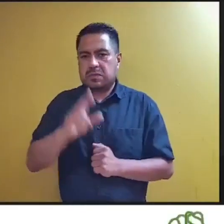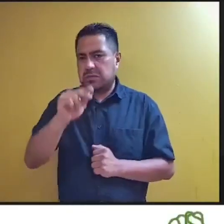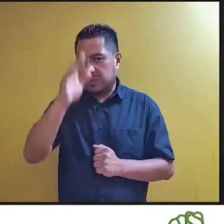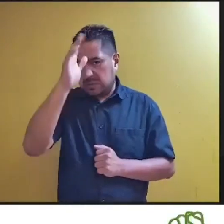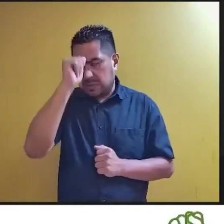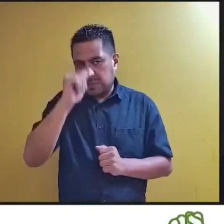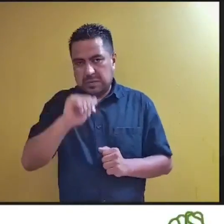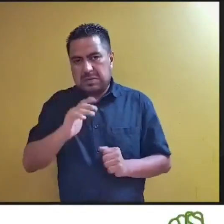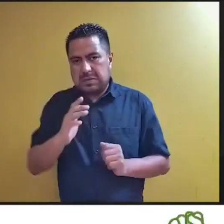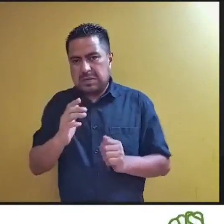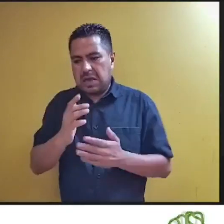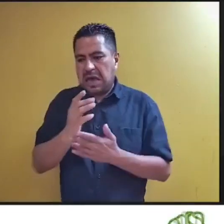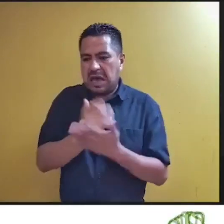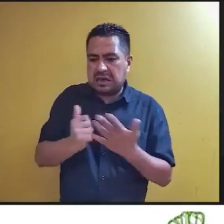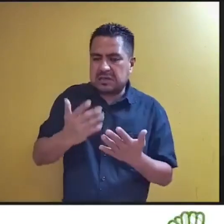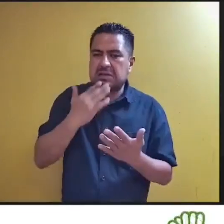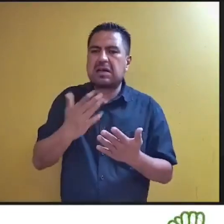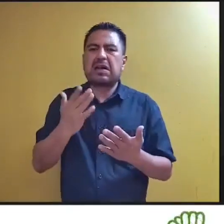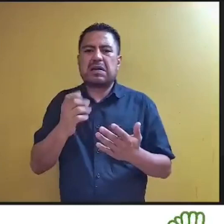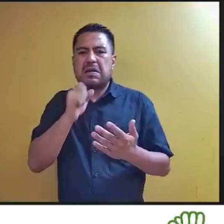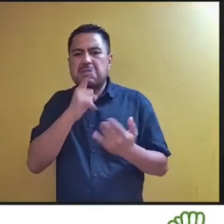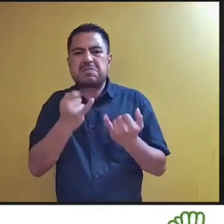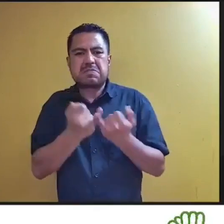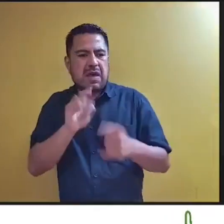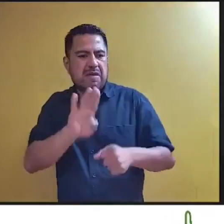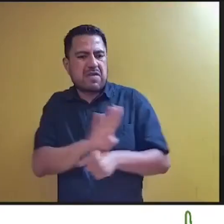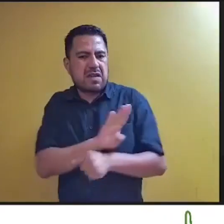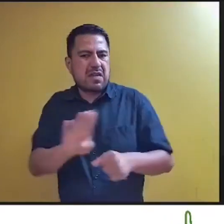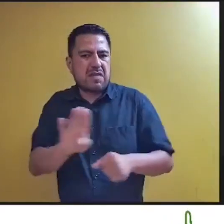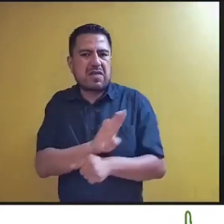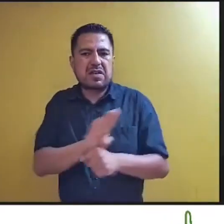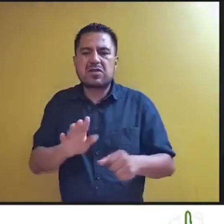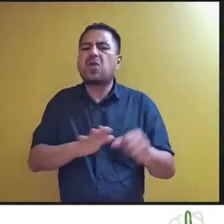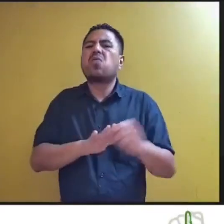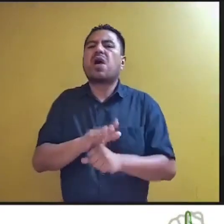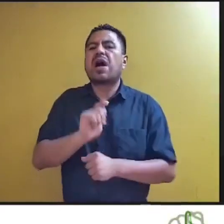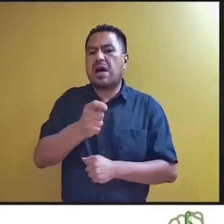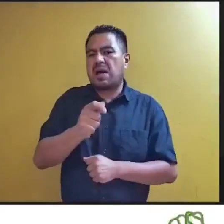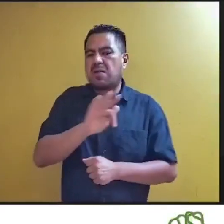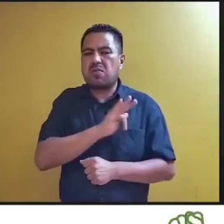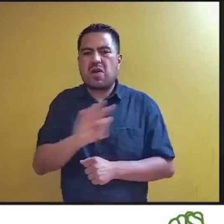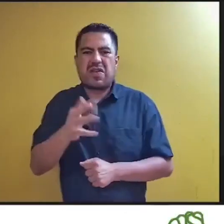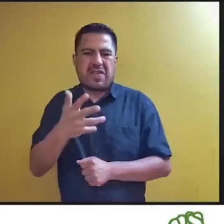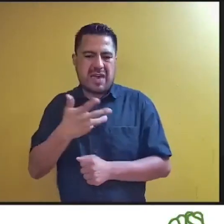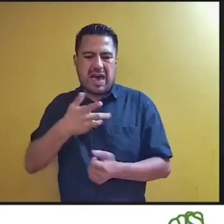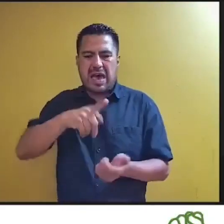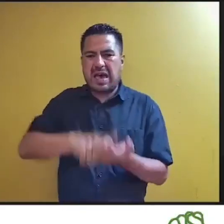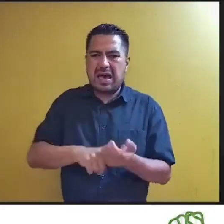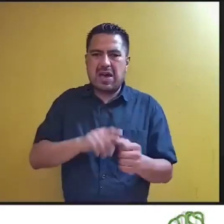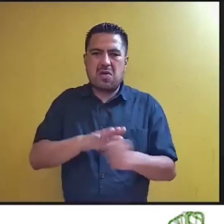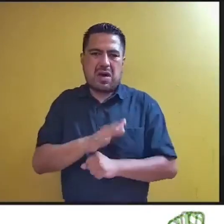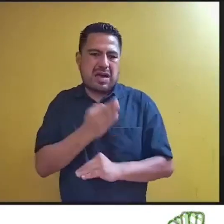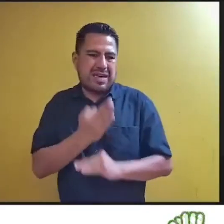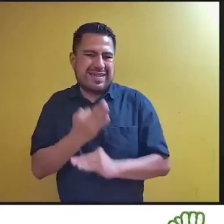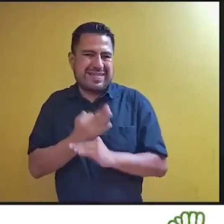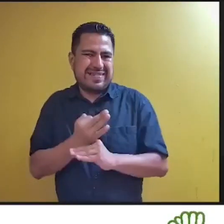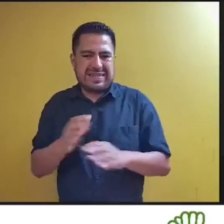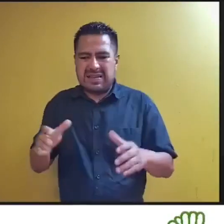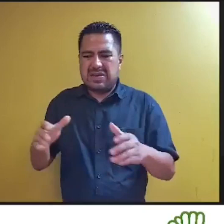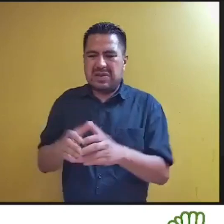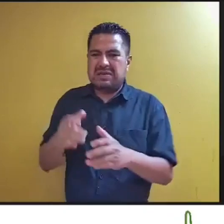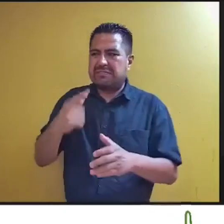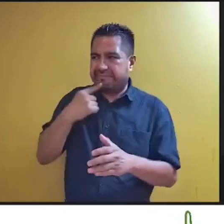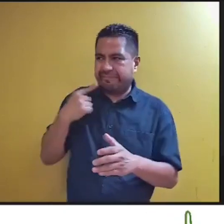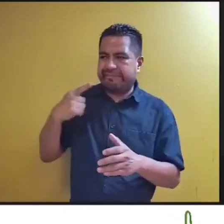del garantismo ni de los beneficios que puedan darse, en este caso a los